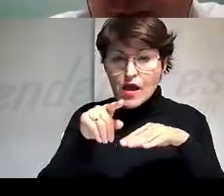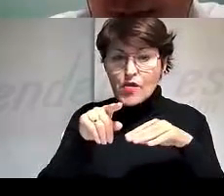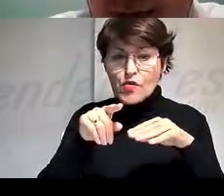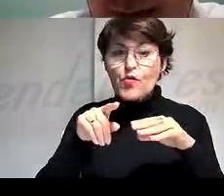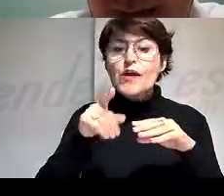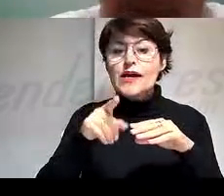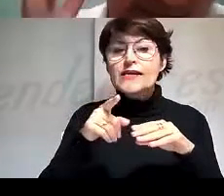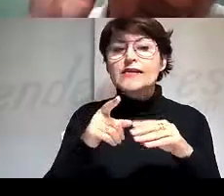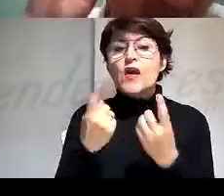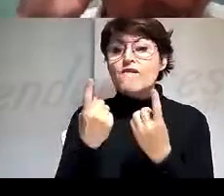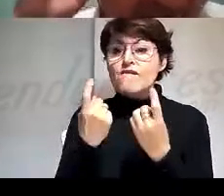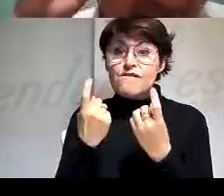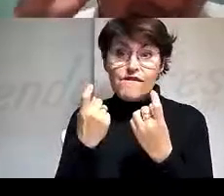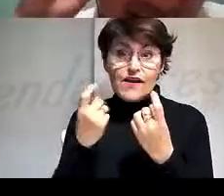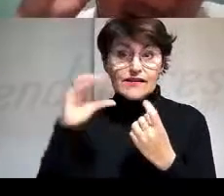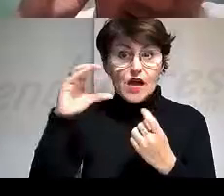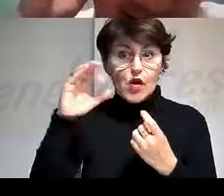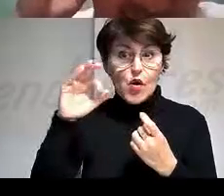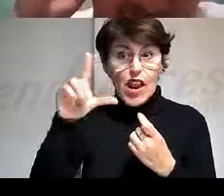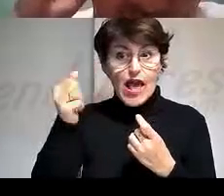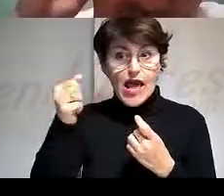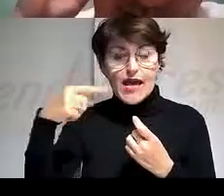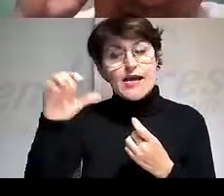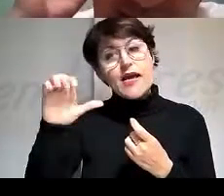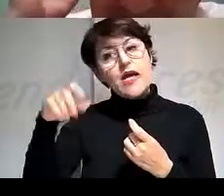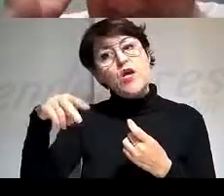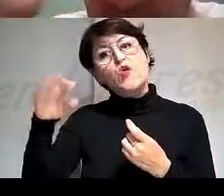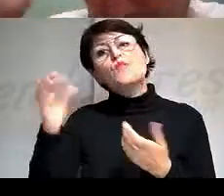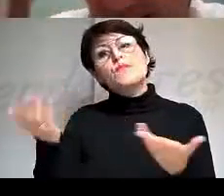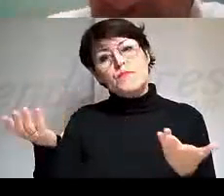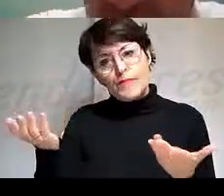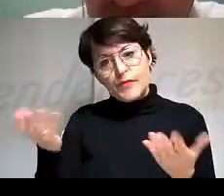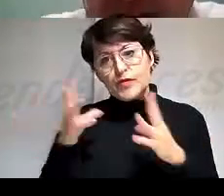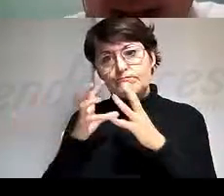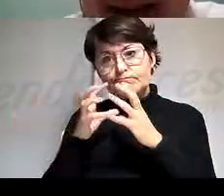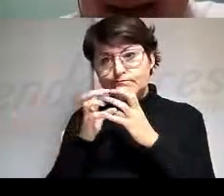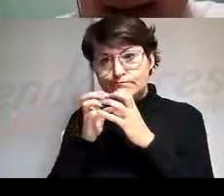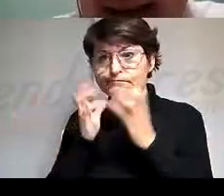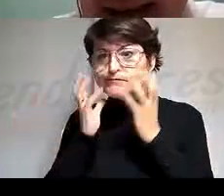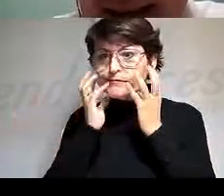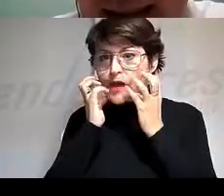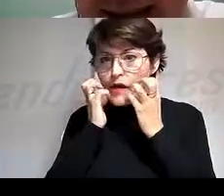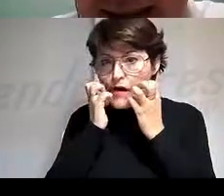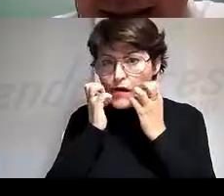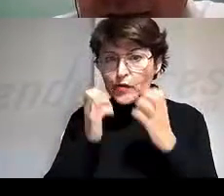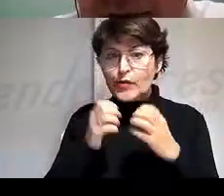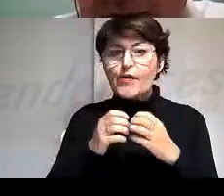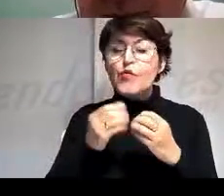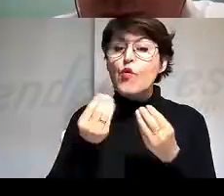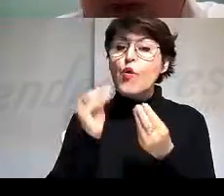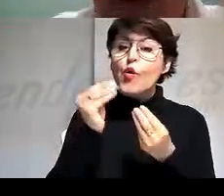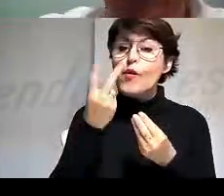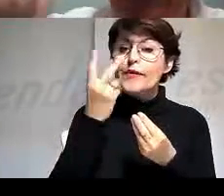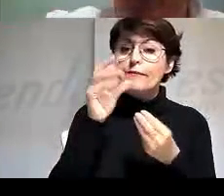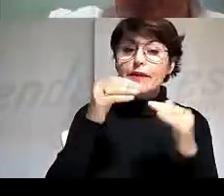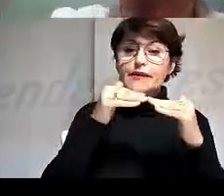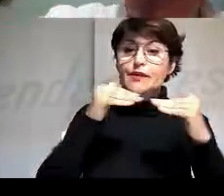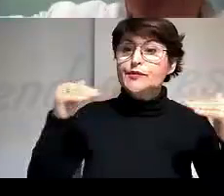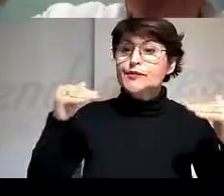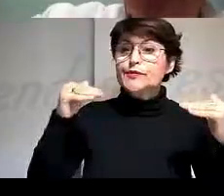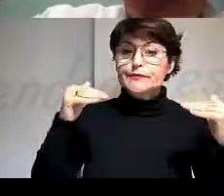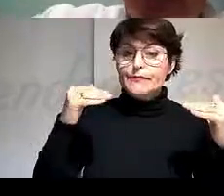es donde el tejido celular subcutáneo, la dermis, perdón, el tejido púrpura tiene